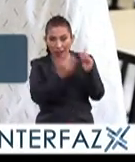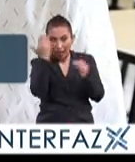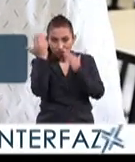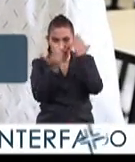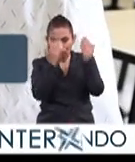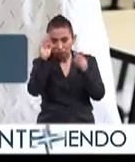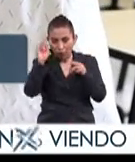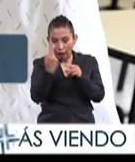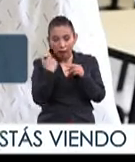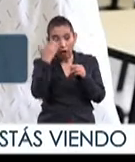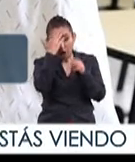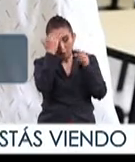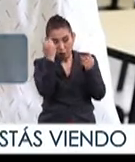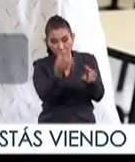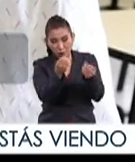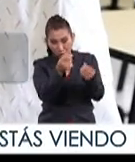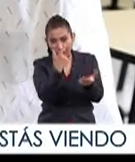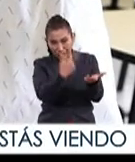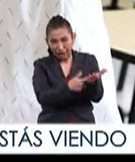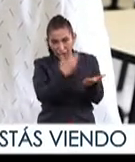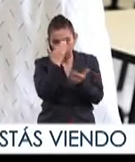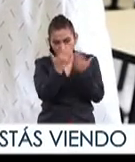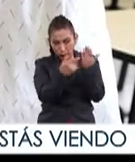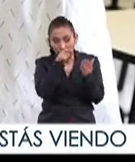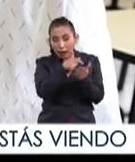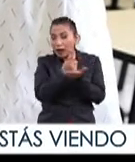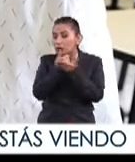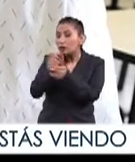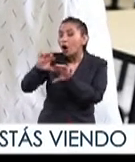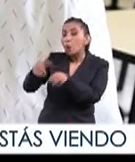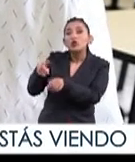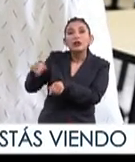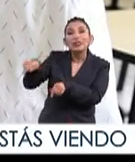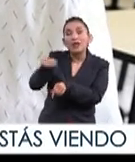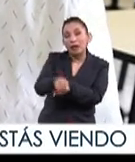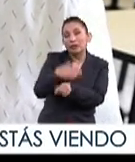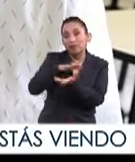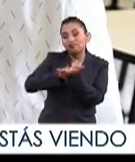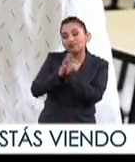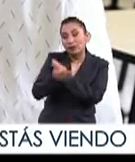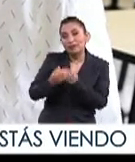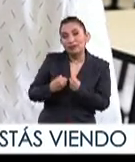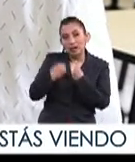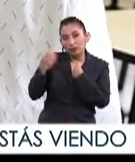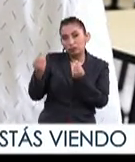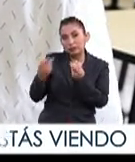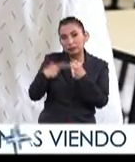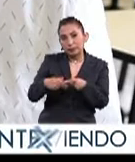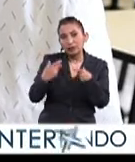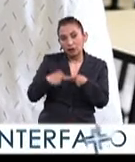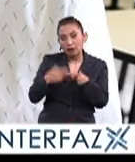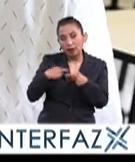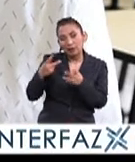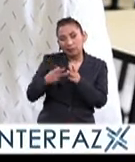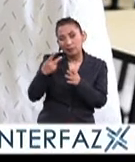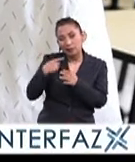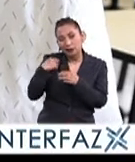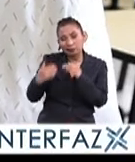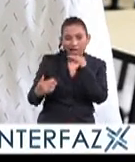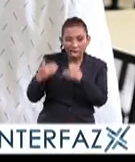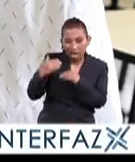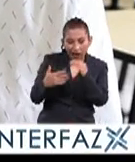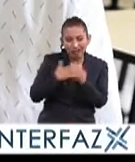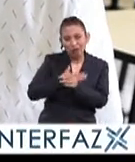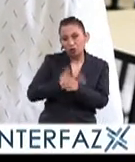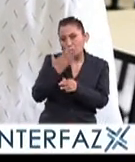universidad, los conocimientos adquiridos en ella sirvan para la comunidad y que transforme la vida de mucha gente que vive muchas desigualdades,